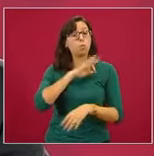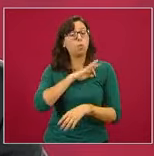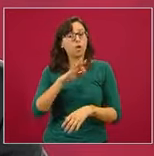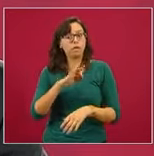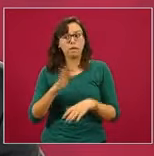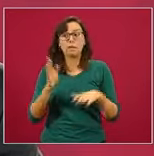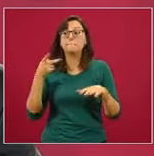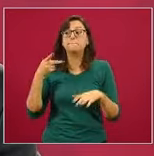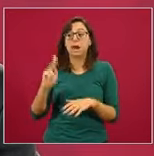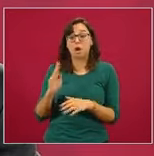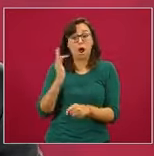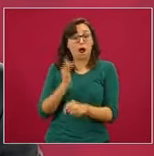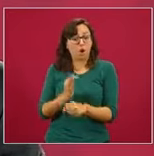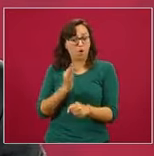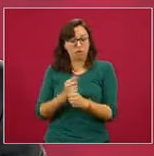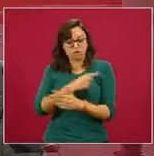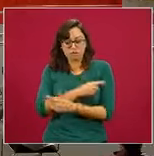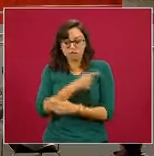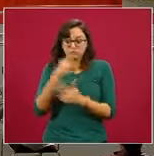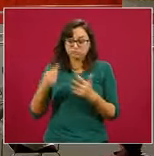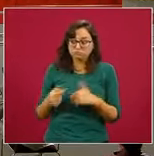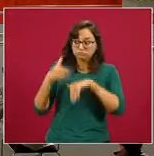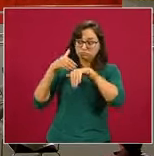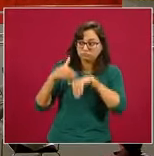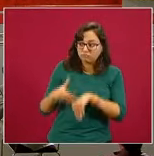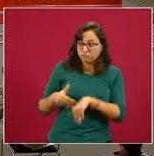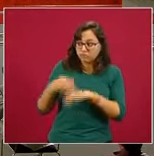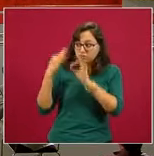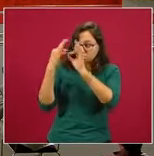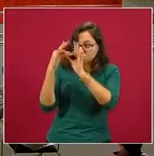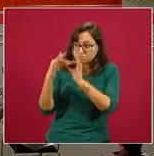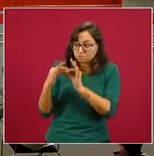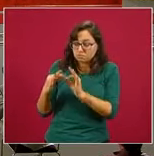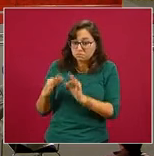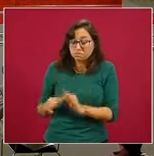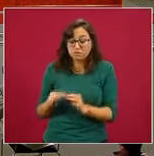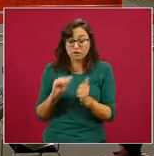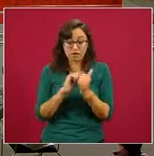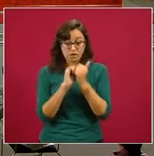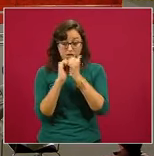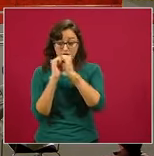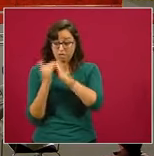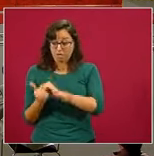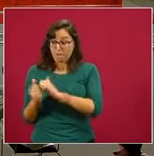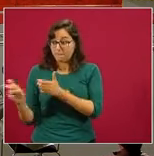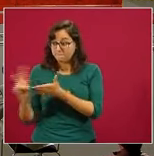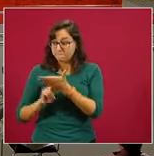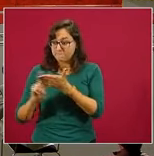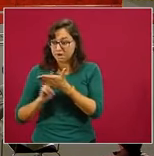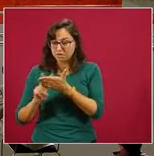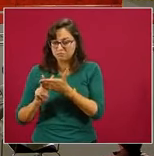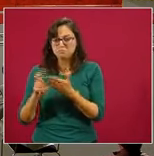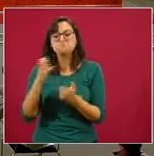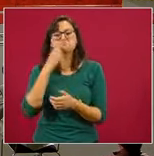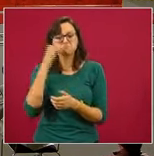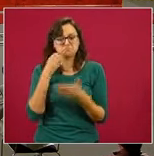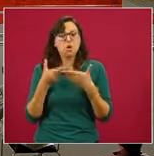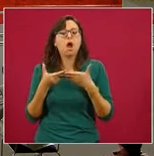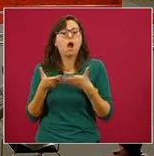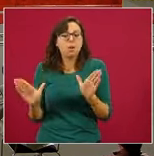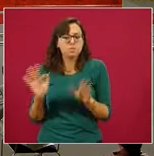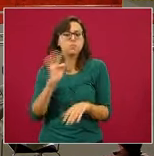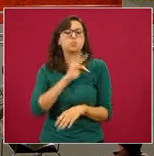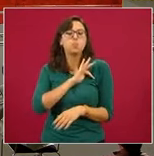a color verde, y en ese momento es donde se pensaría que pudieran abrirse las clases. Sin embargo, el